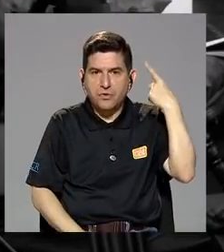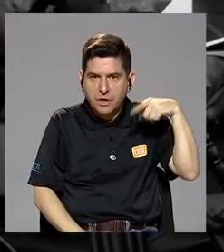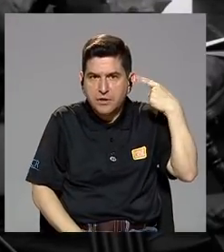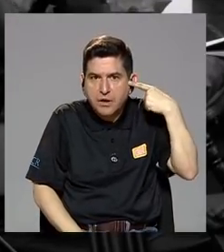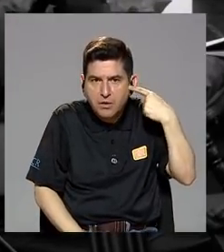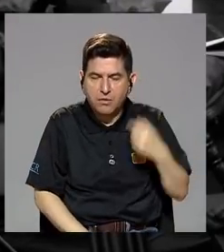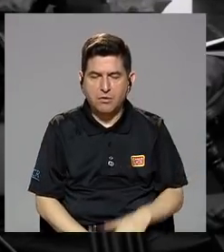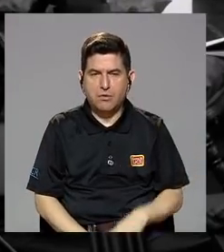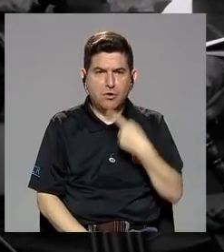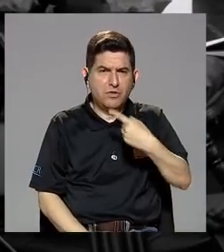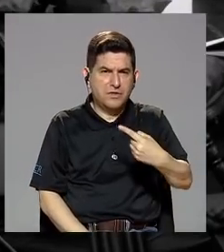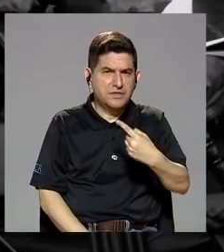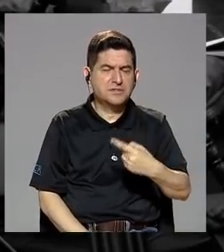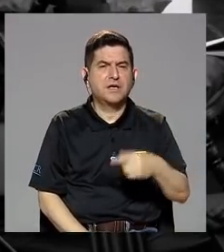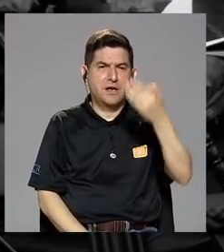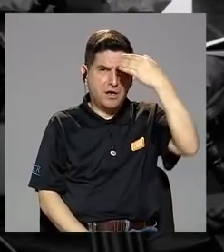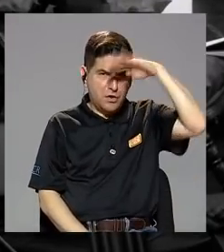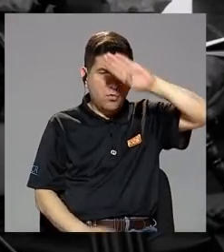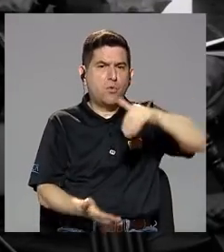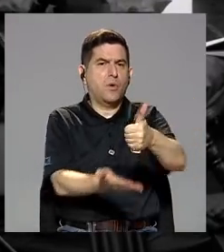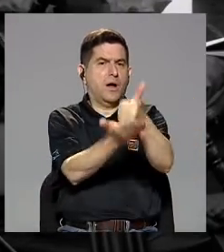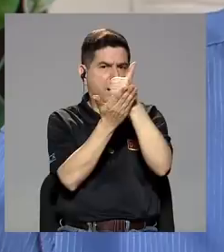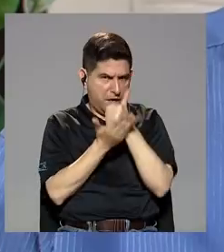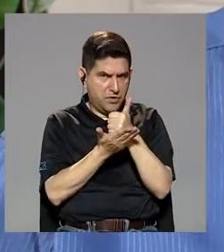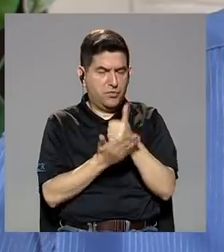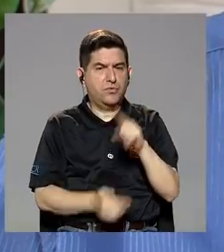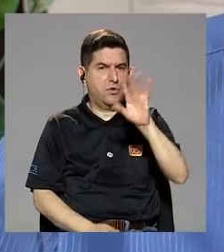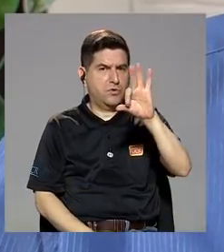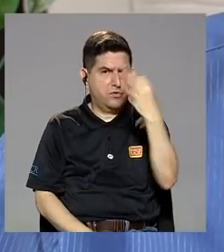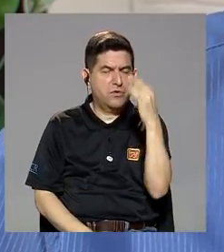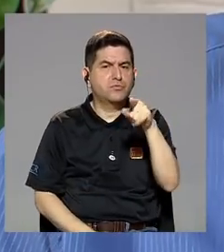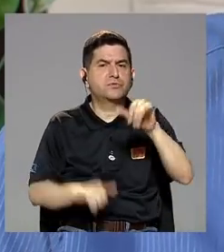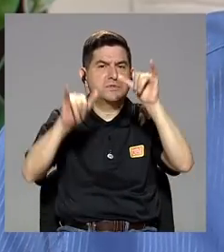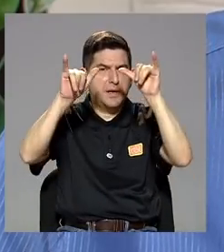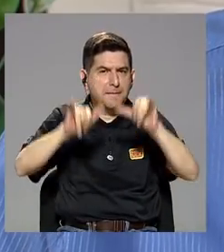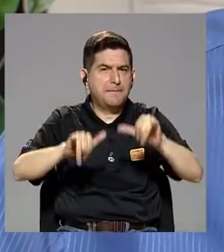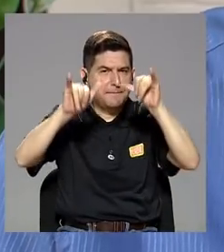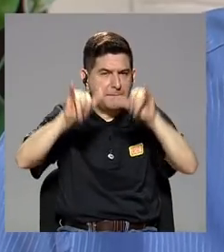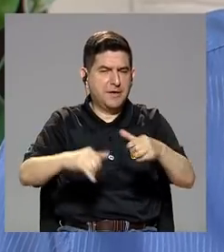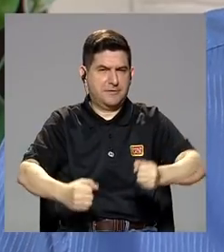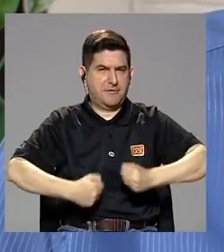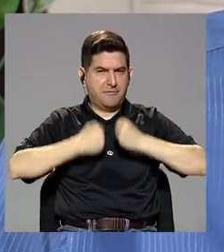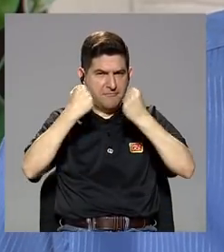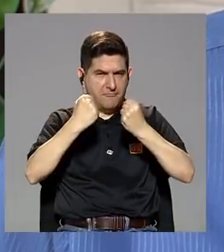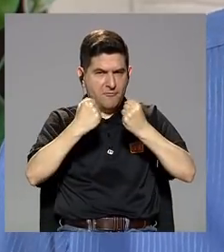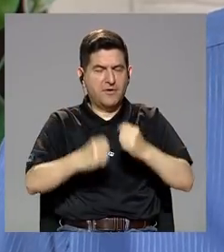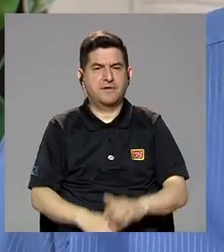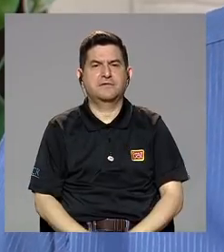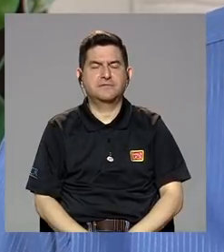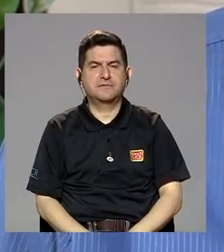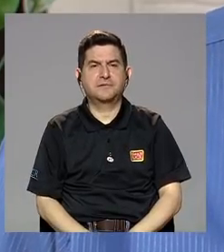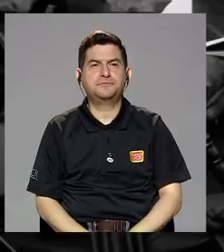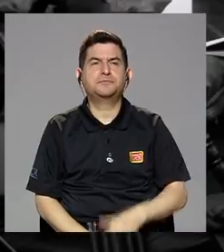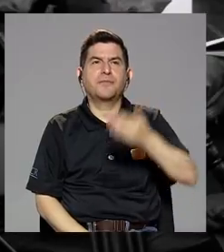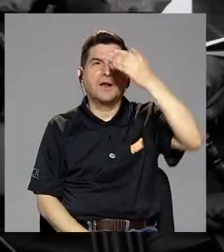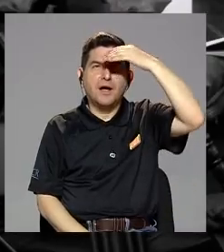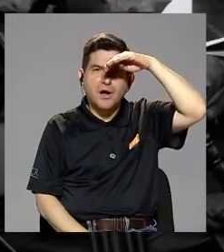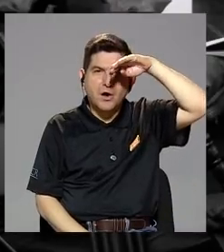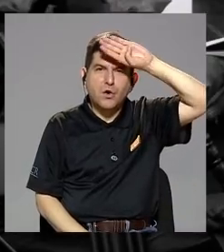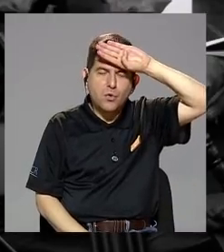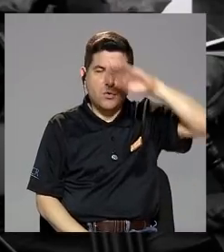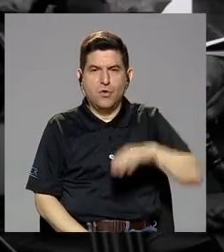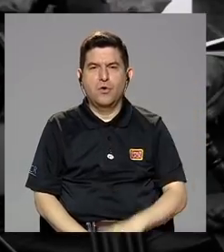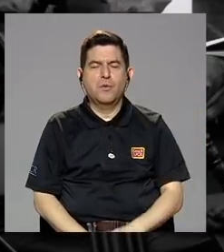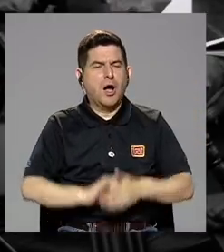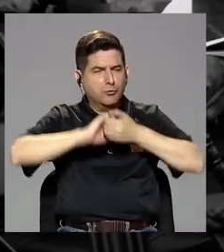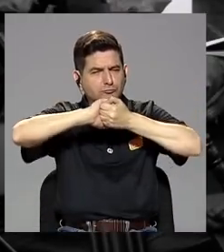loco usted me decía que cuba ha ayudado mucho a que ustedes rumbo mantuviese esa fuerza de ese entusiasmo cual cuba con un